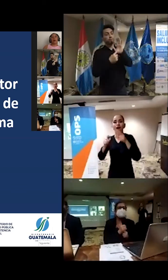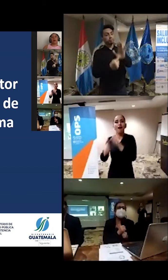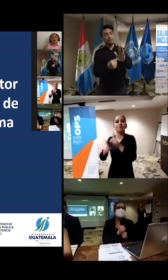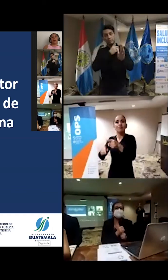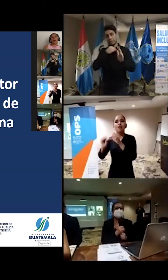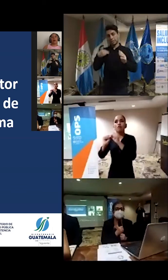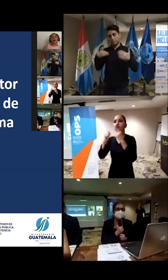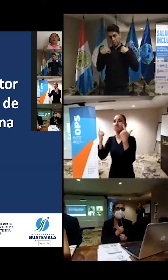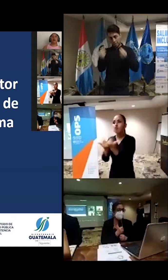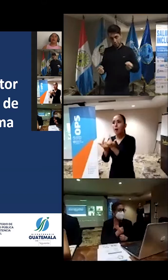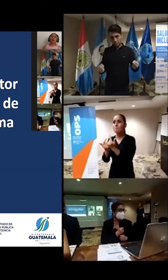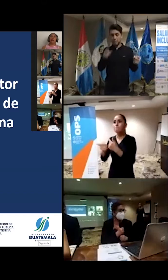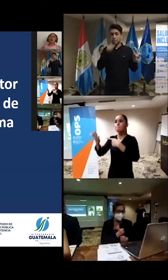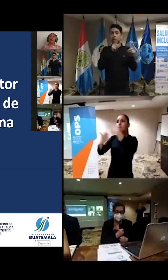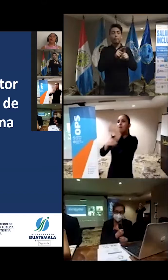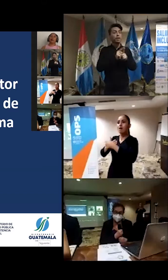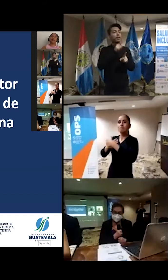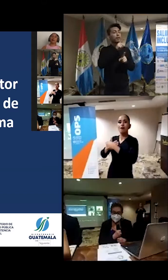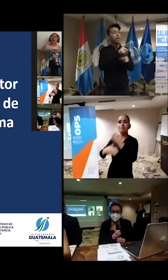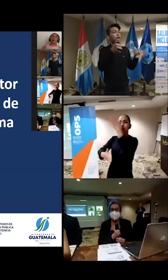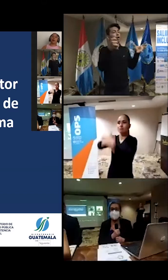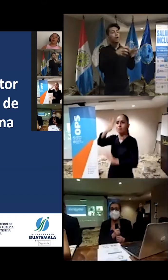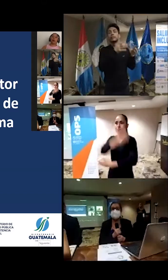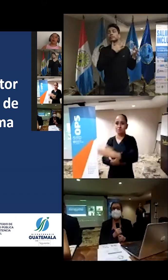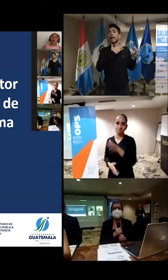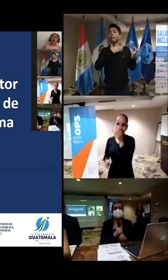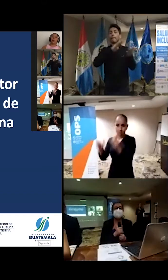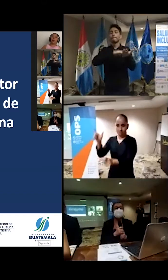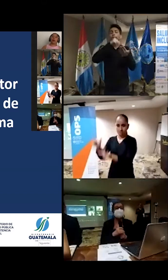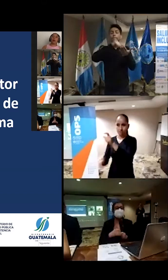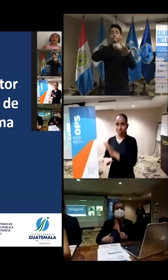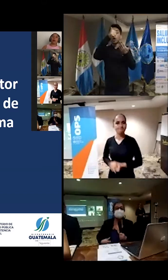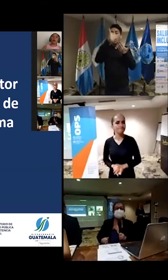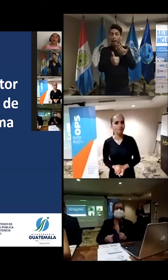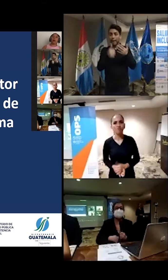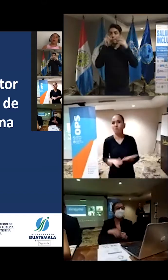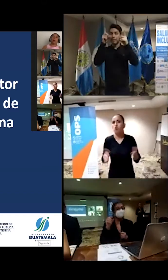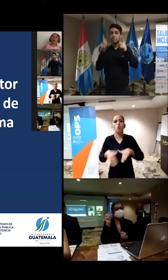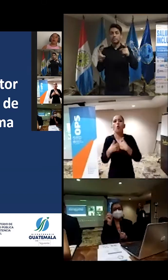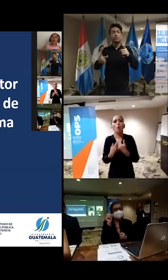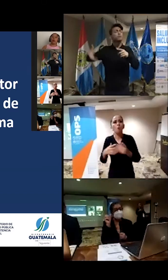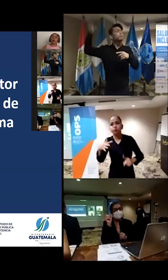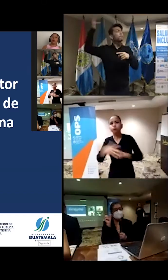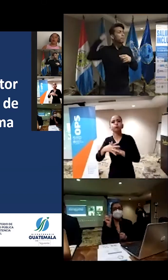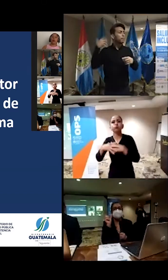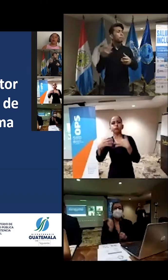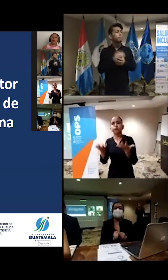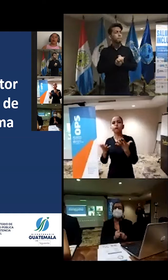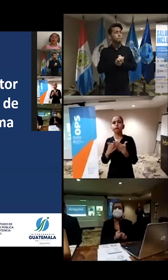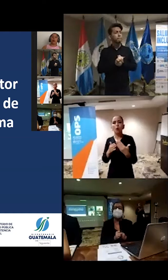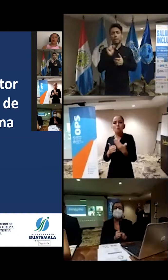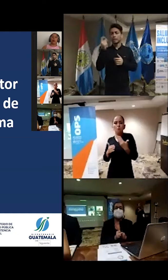y al programa de discapacidad, el cual fue nacido hace muy